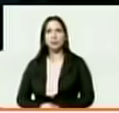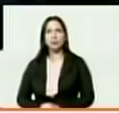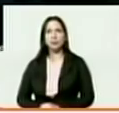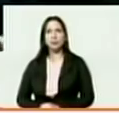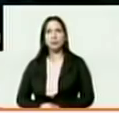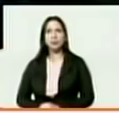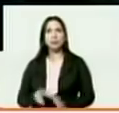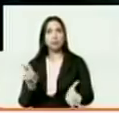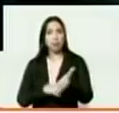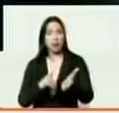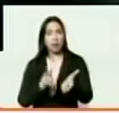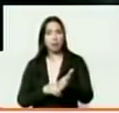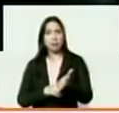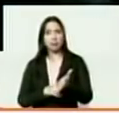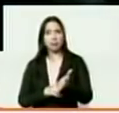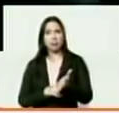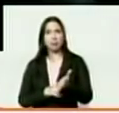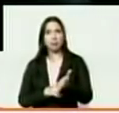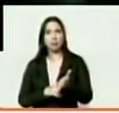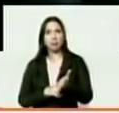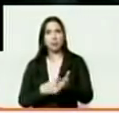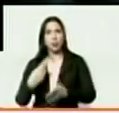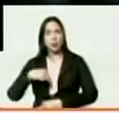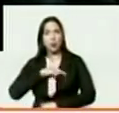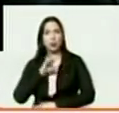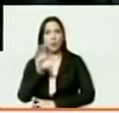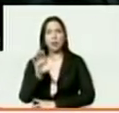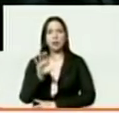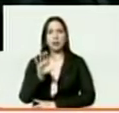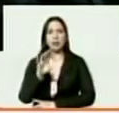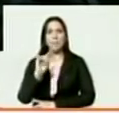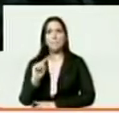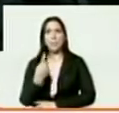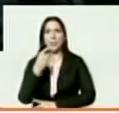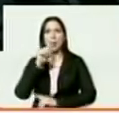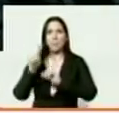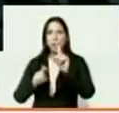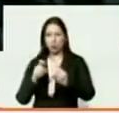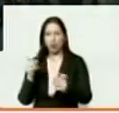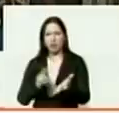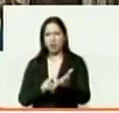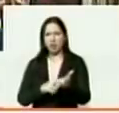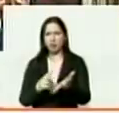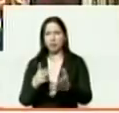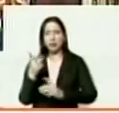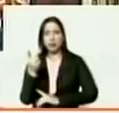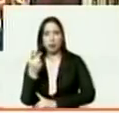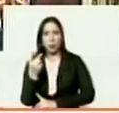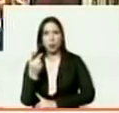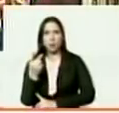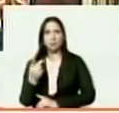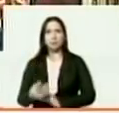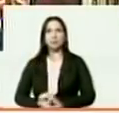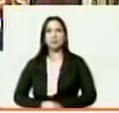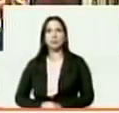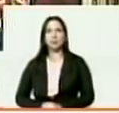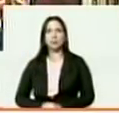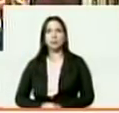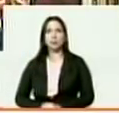con la verdad de nuestro país. Esa es la primera pregunta, ¿verdad? La segunda.